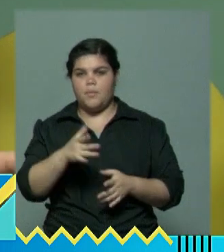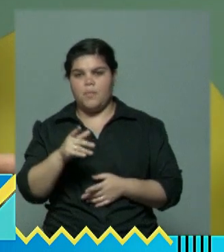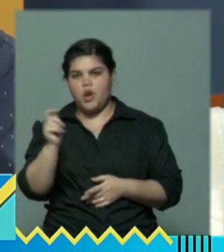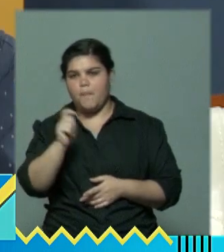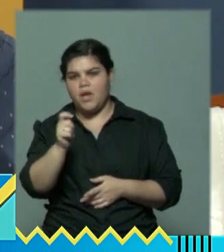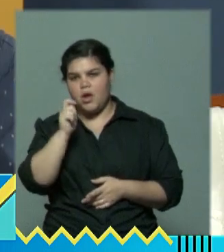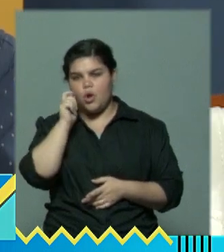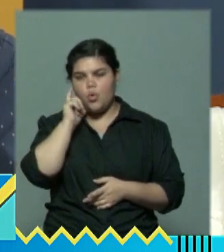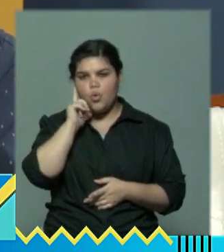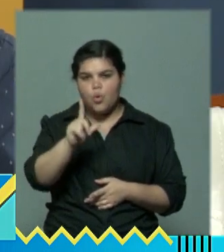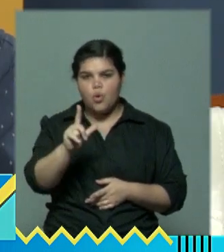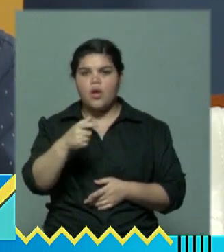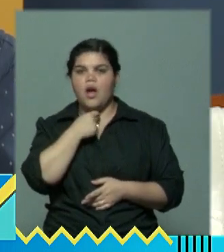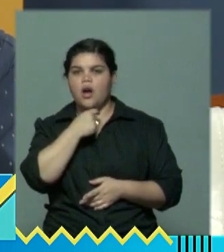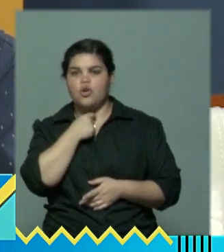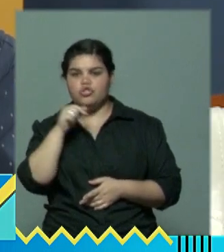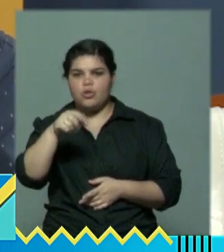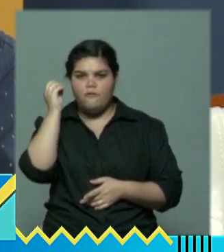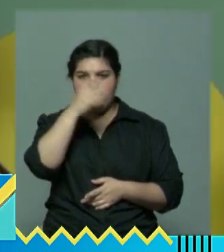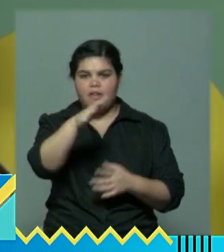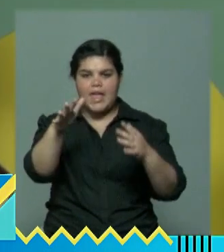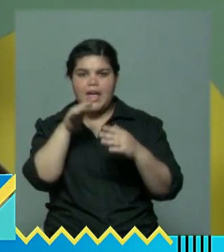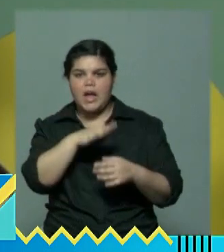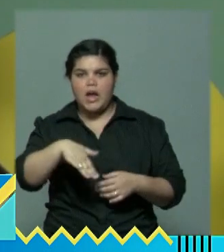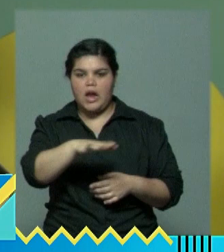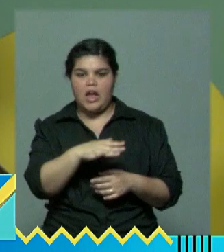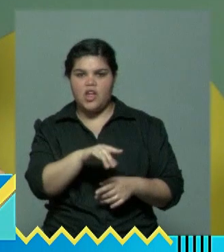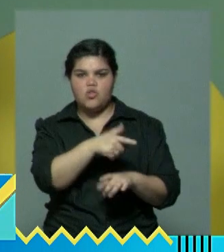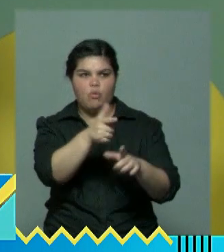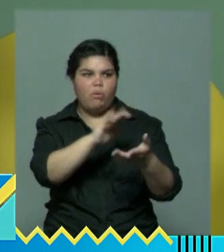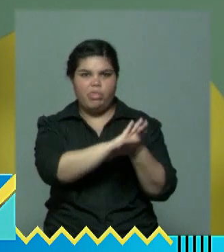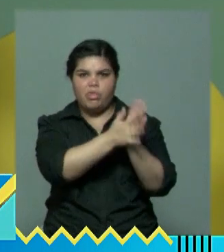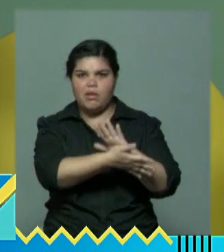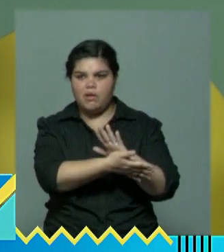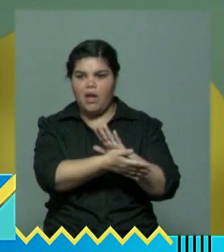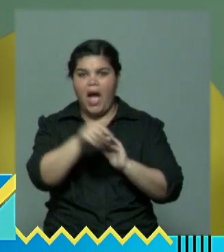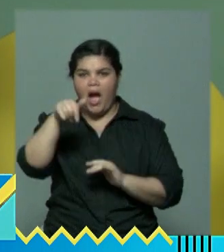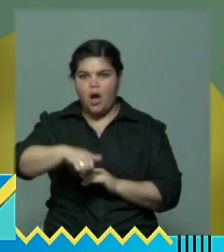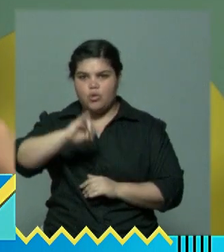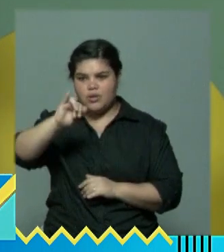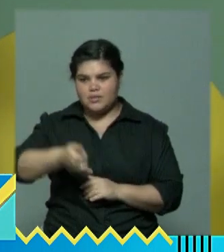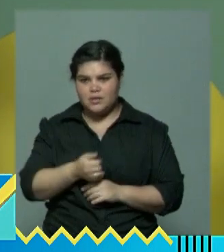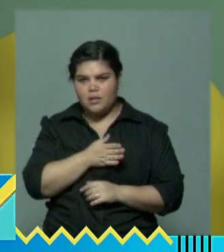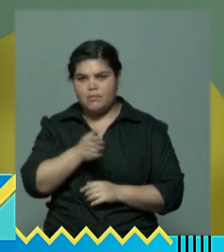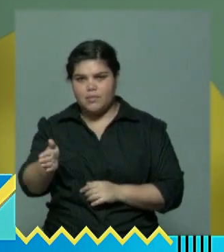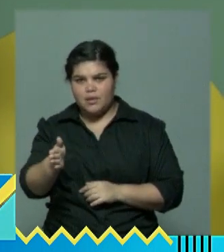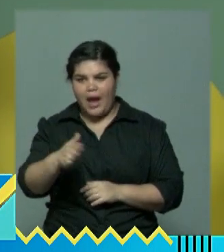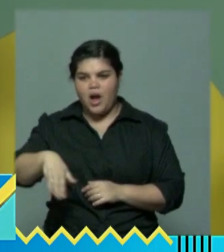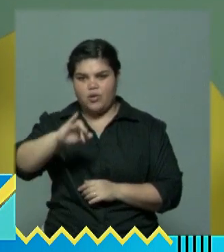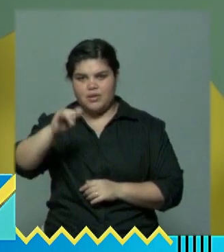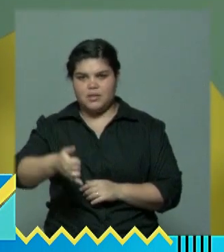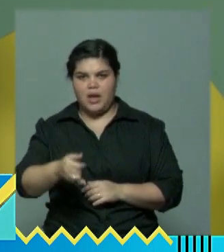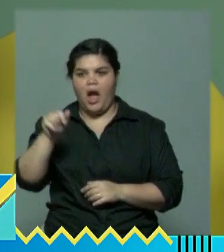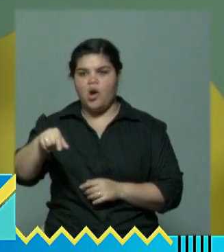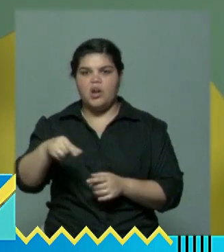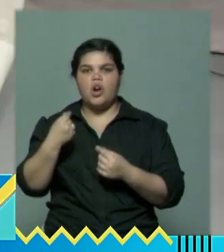una finca y lo más probable es que uno no encuentre nada. Hay que ir ahora a una finca, pero hoy no hay que ir a una finca de uva, hoy hay que ir a una finca de